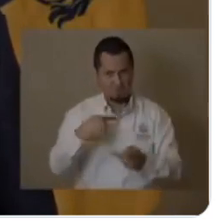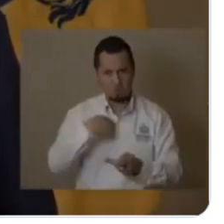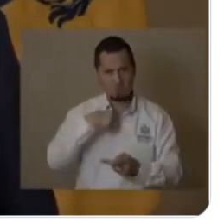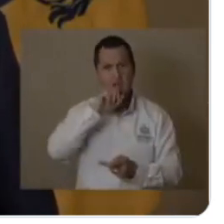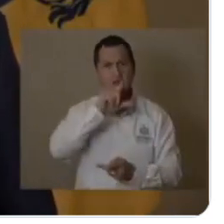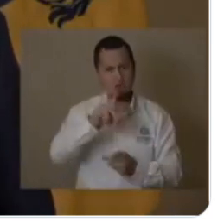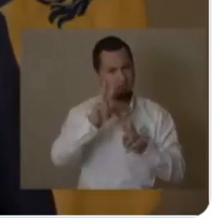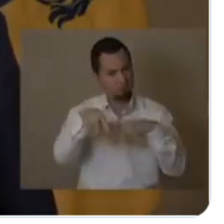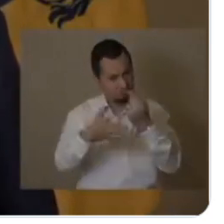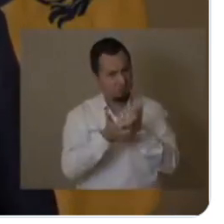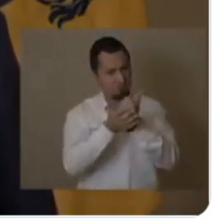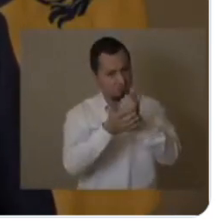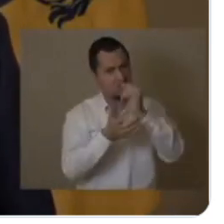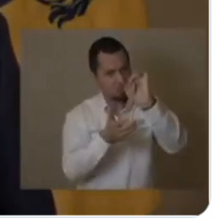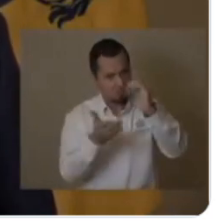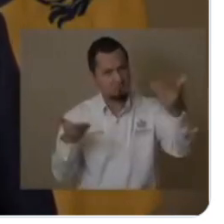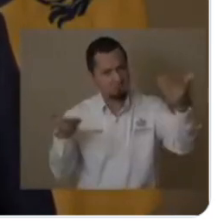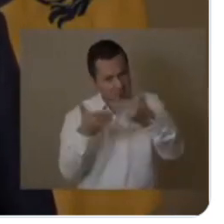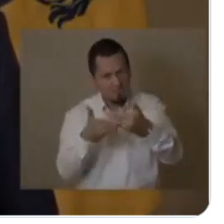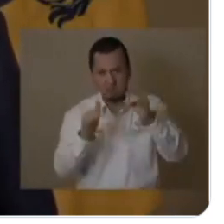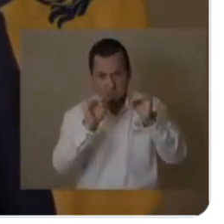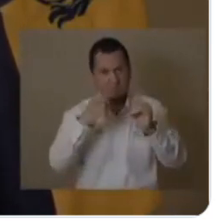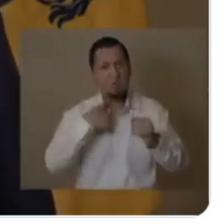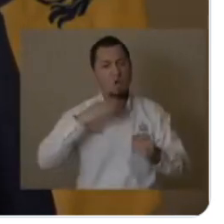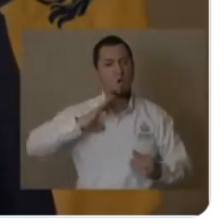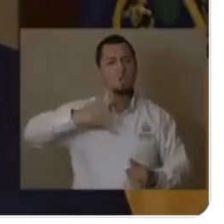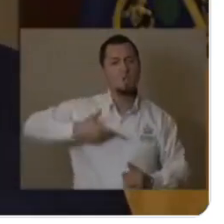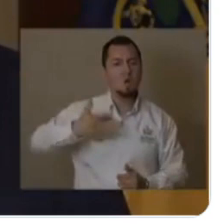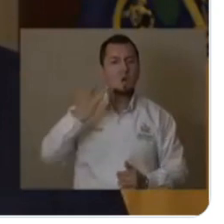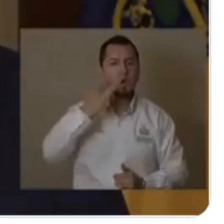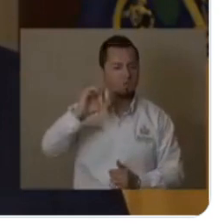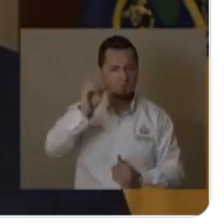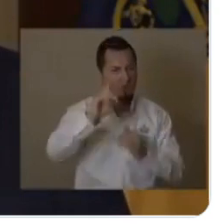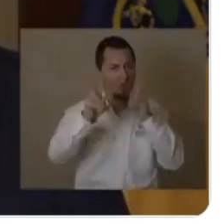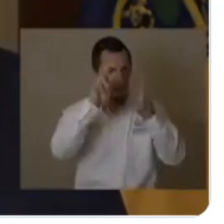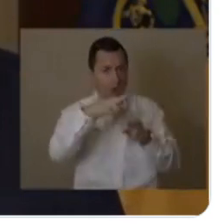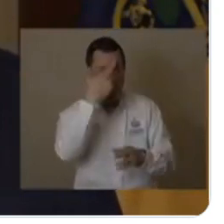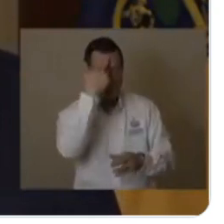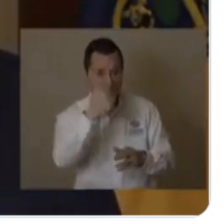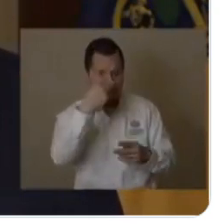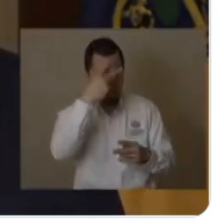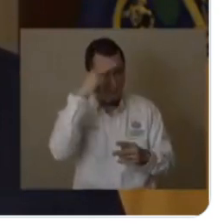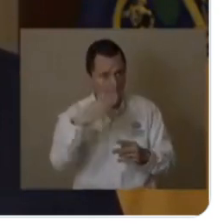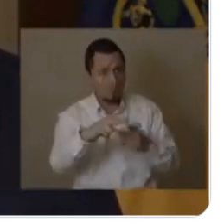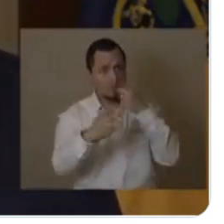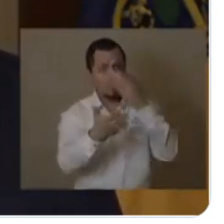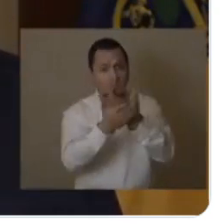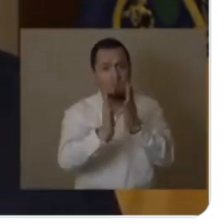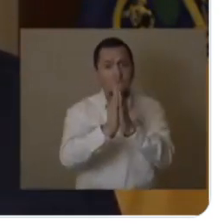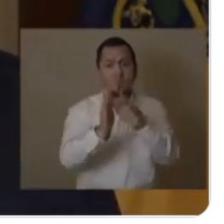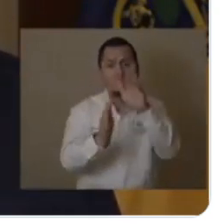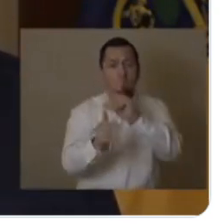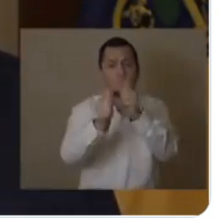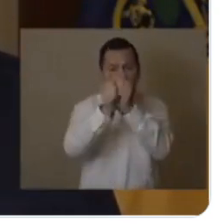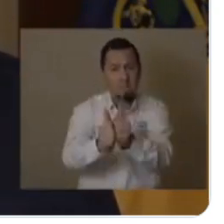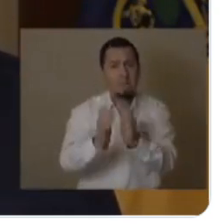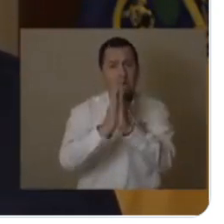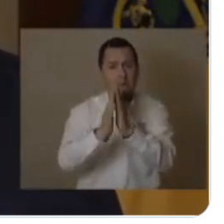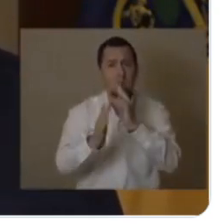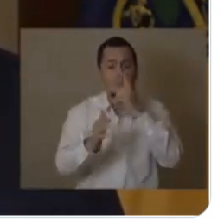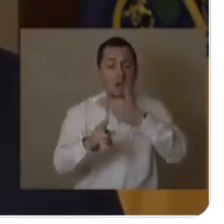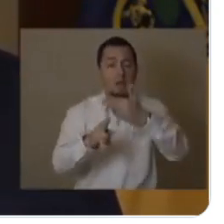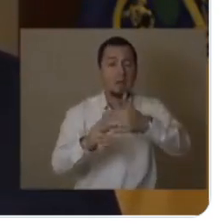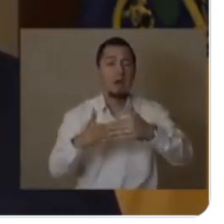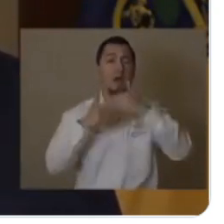claro y contundente de voluntad para coordinarnos y sumar esfuerzos. Quiero expresarle al presidente de México que cuenta con Jalisco en esta nueva